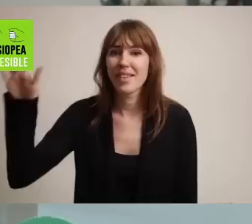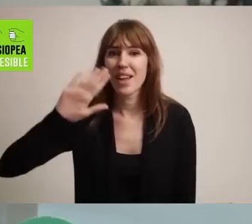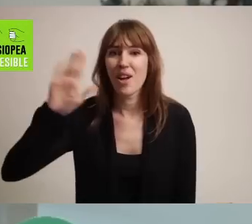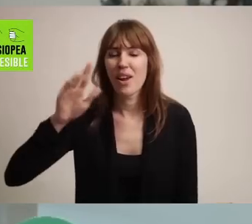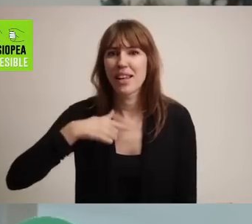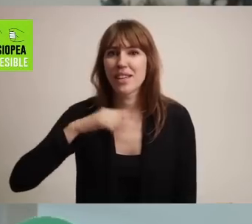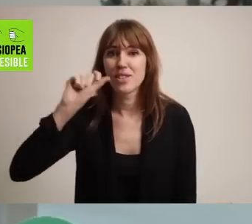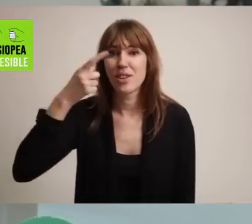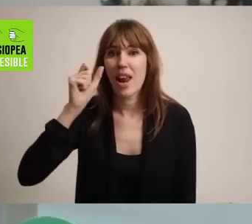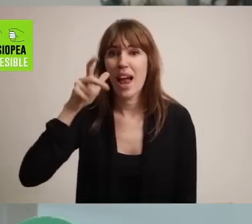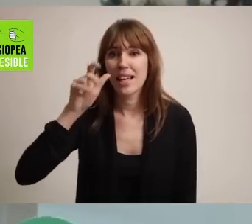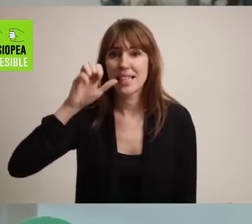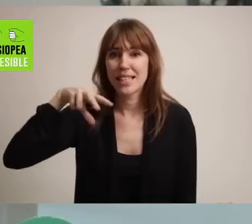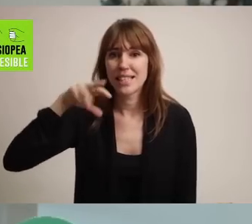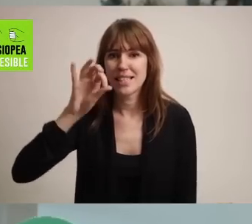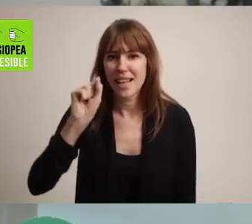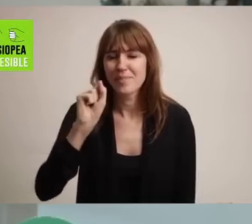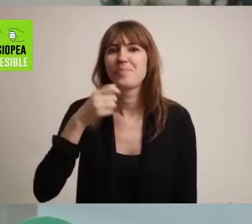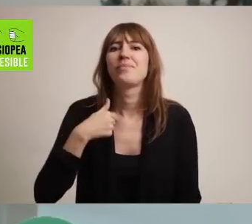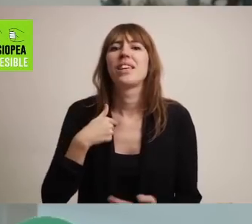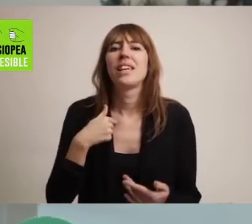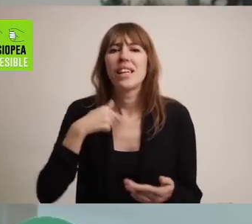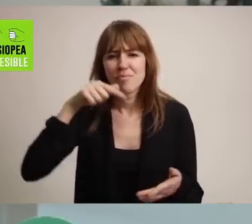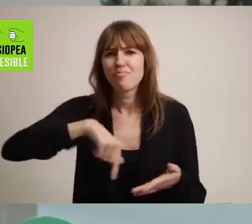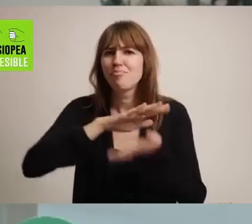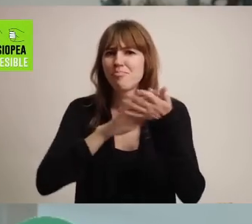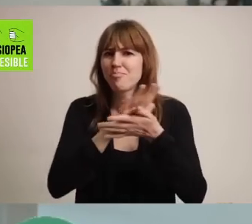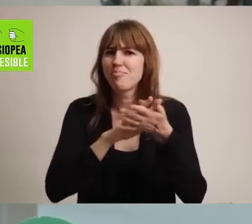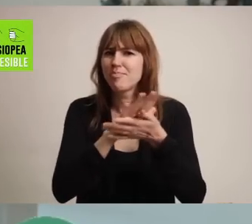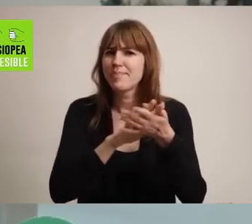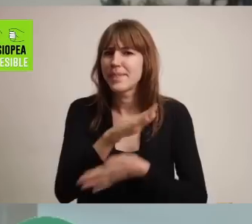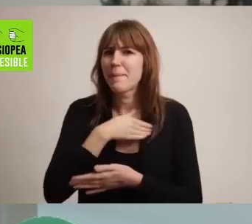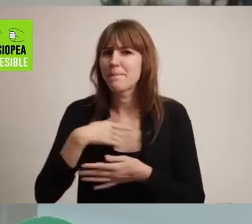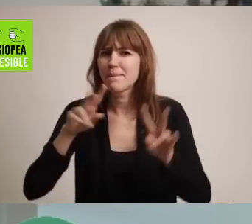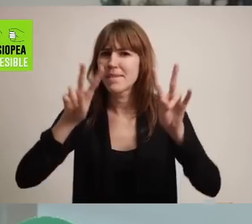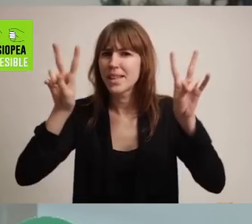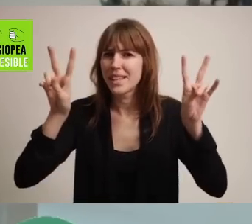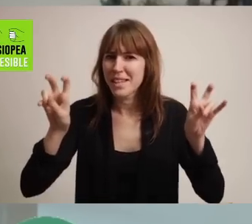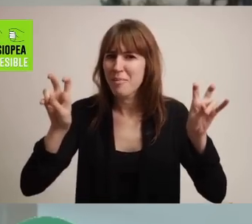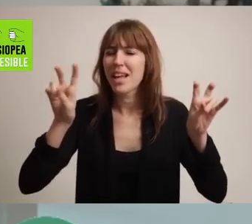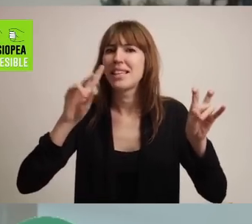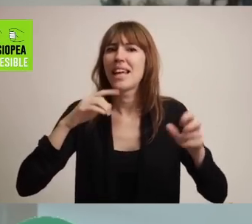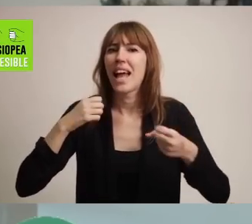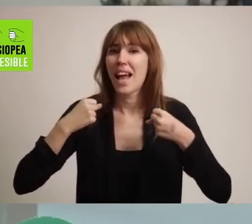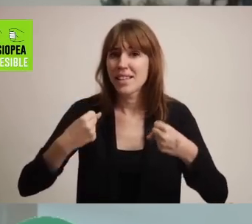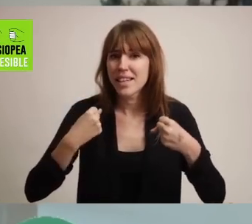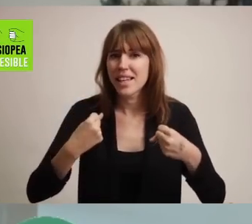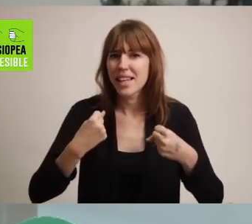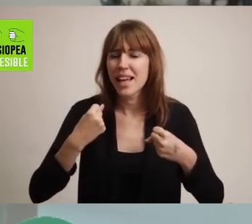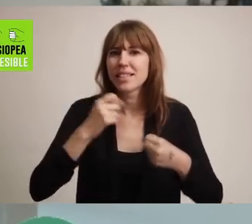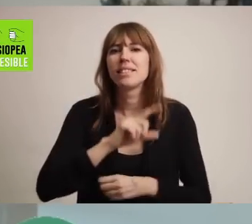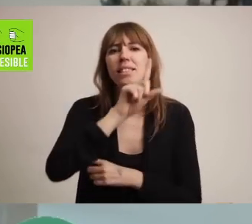Hola, soy Salaimsa y hoy quería hablaros sobre las energías y las